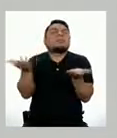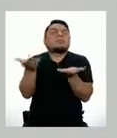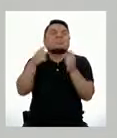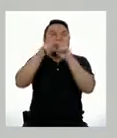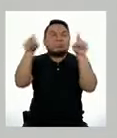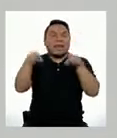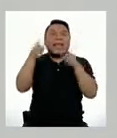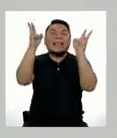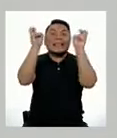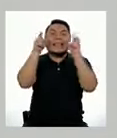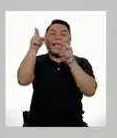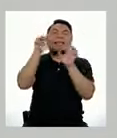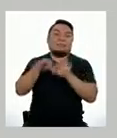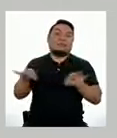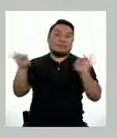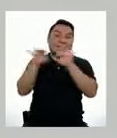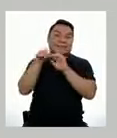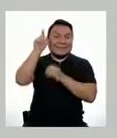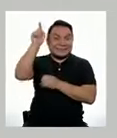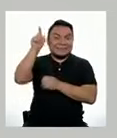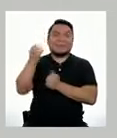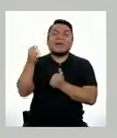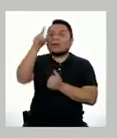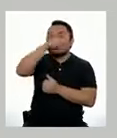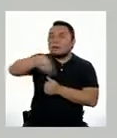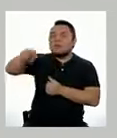un gráfico. ¿Cuántos sectores observamos?